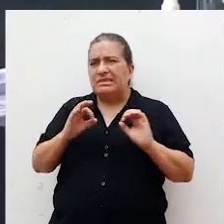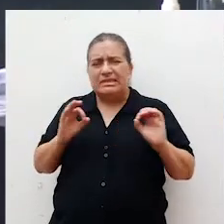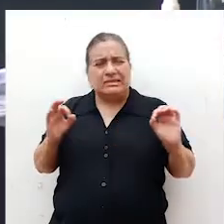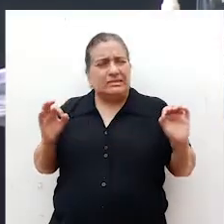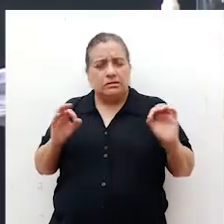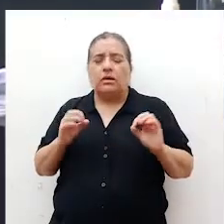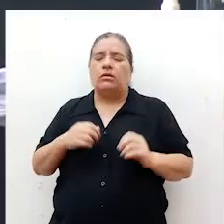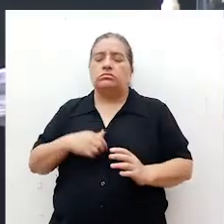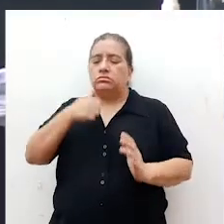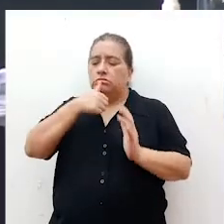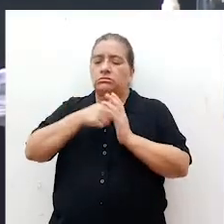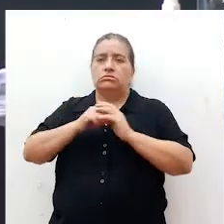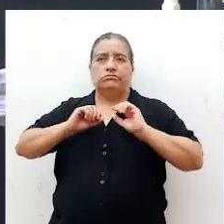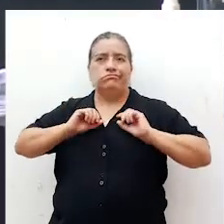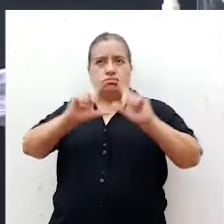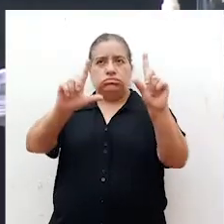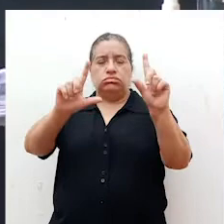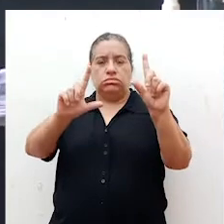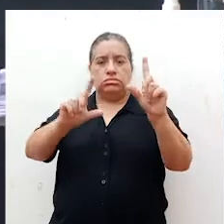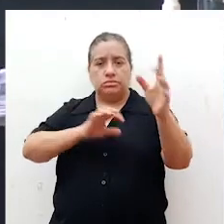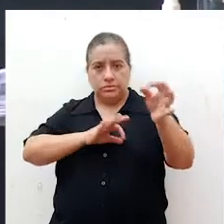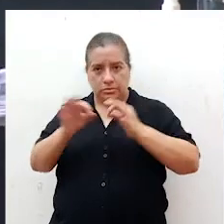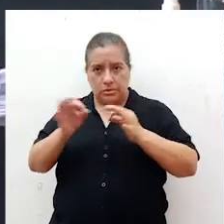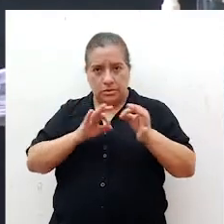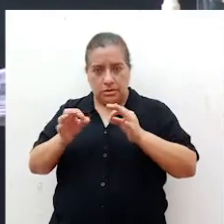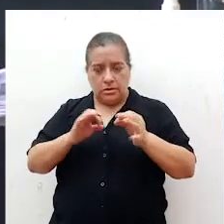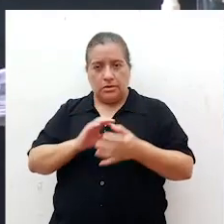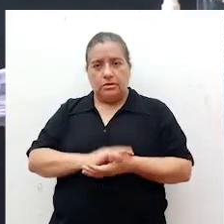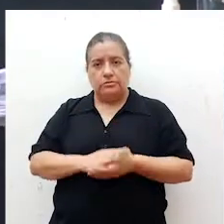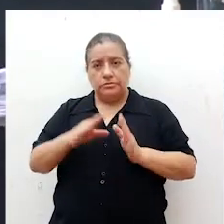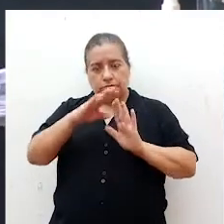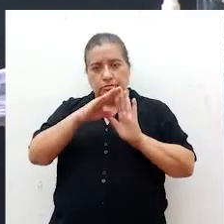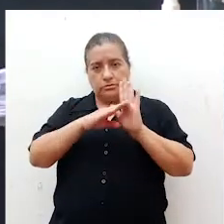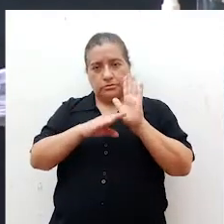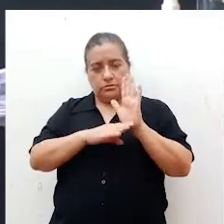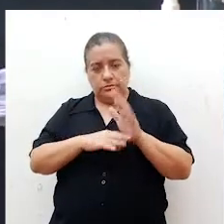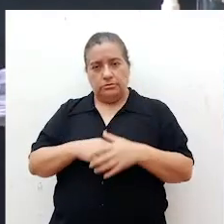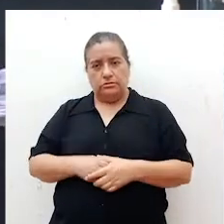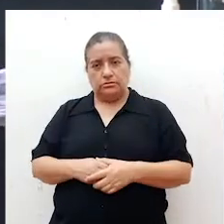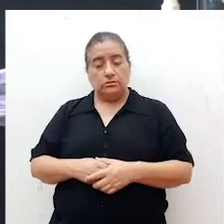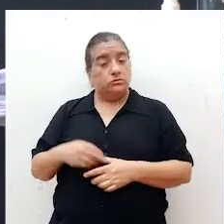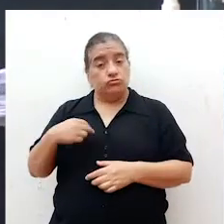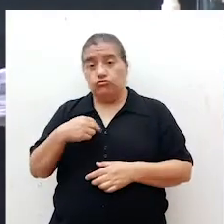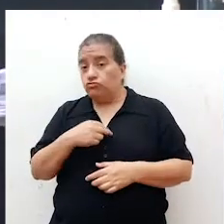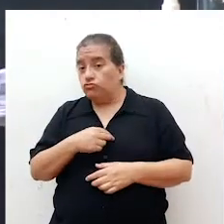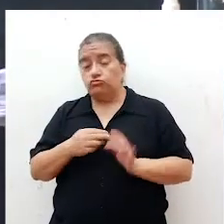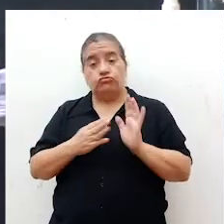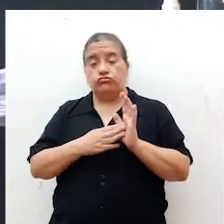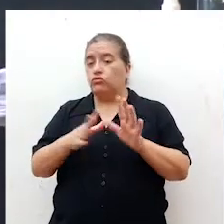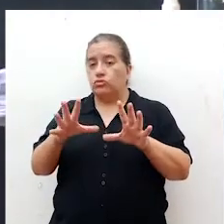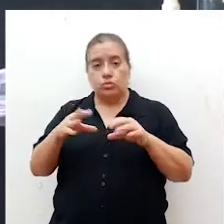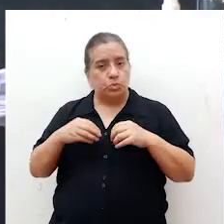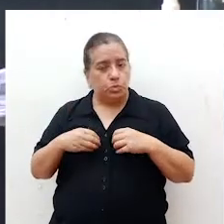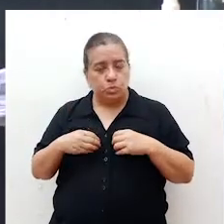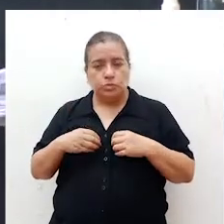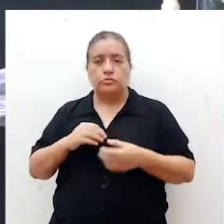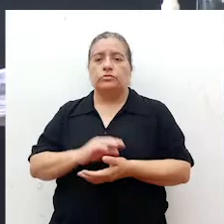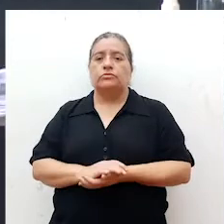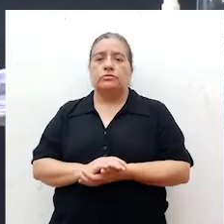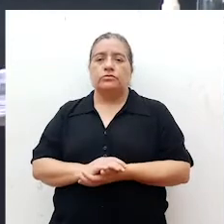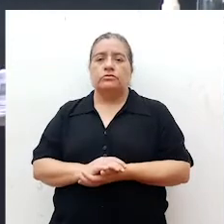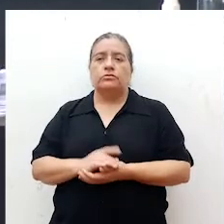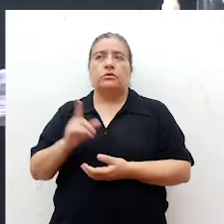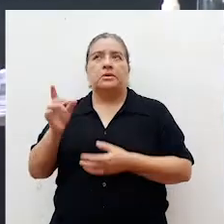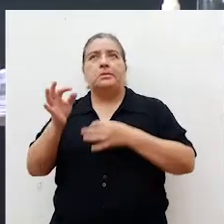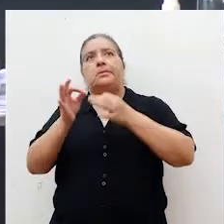atendían las recomendaciones, se lo planteamos al presidente en una carta pública, donde además señalábamos que nosotros no